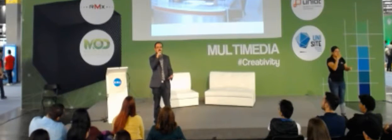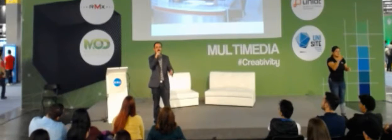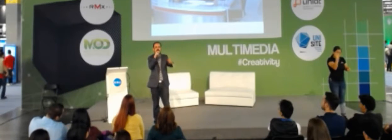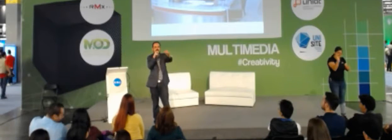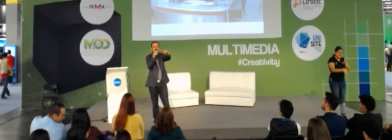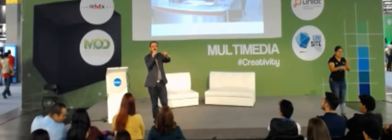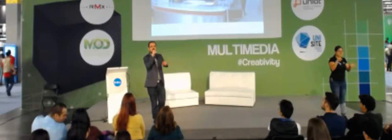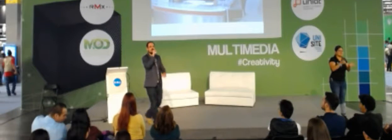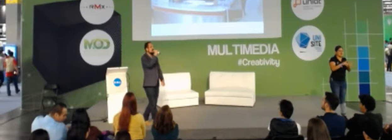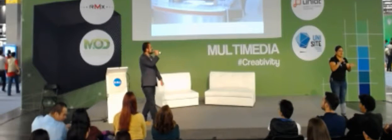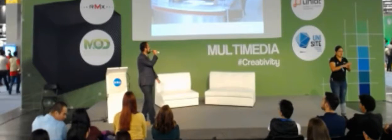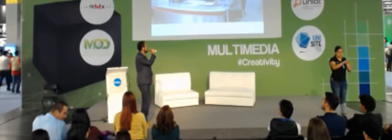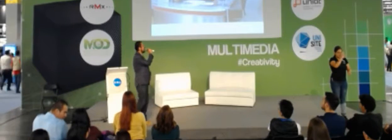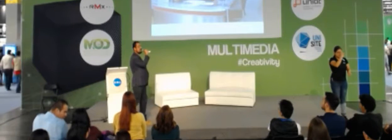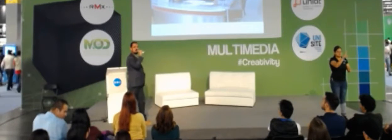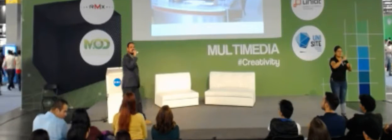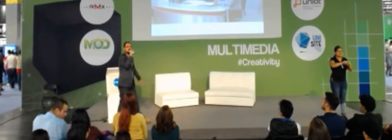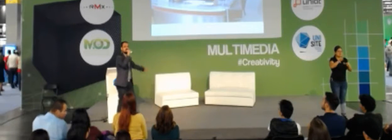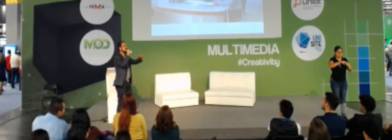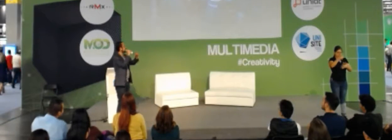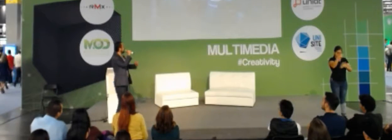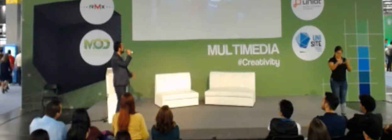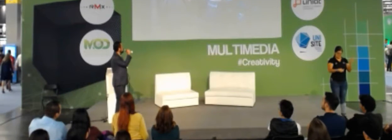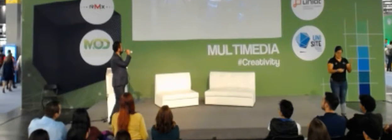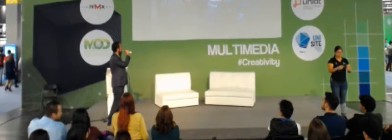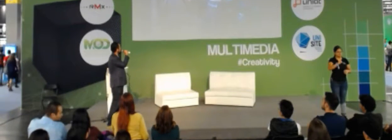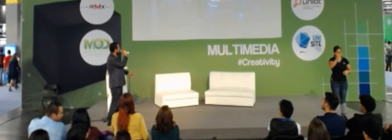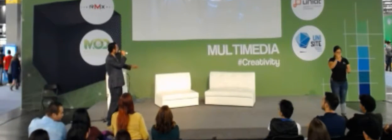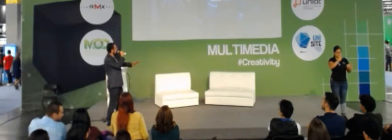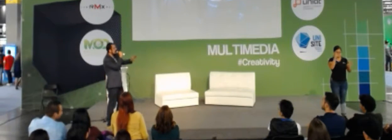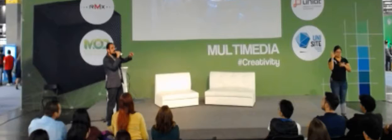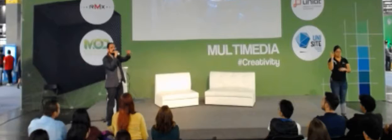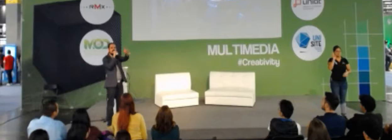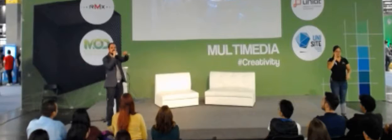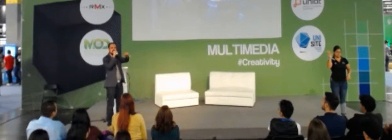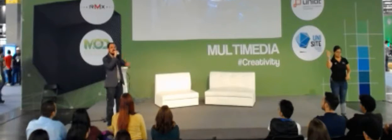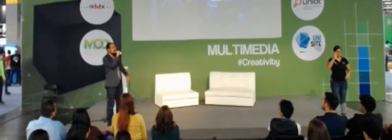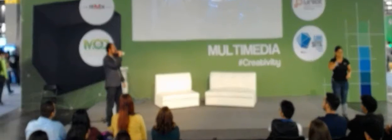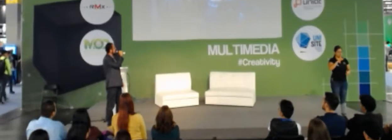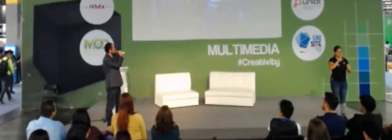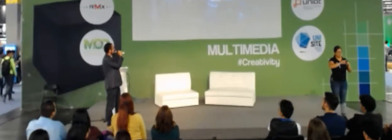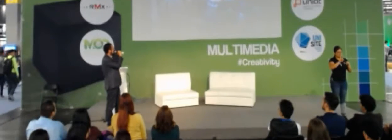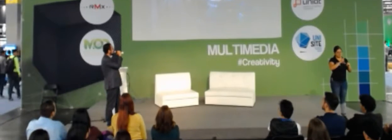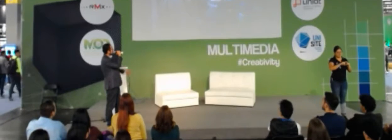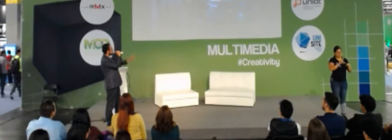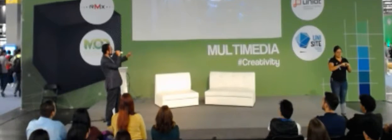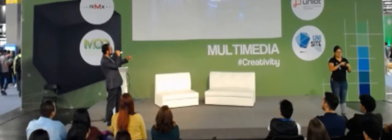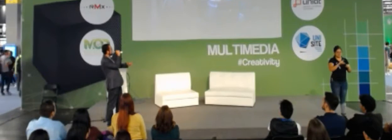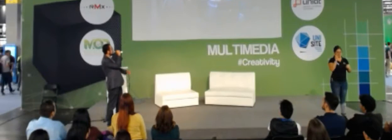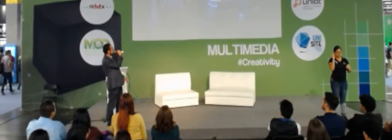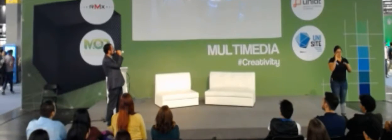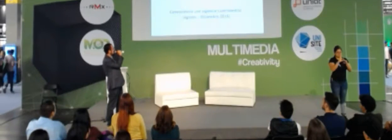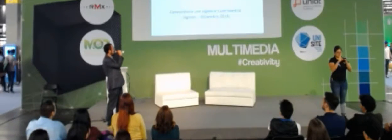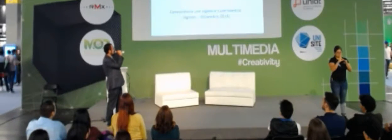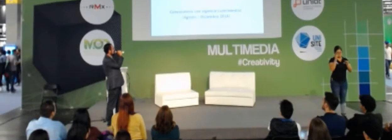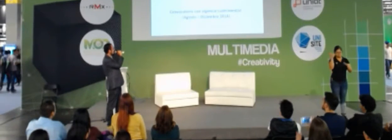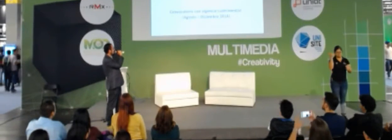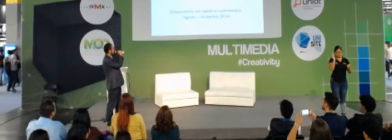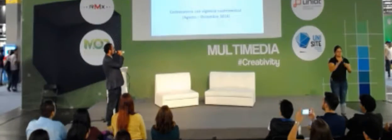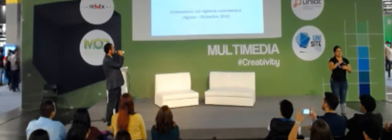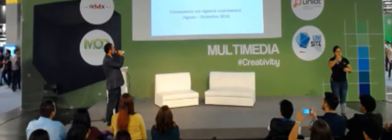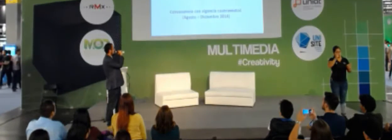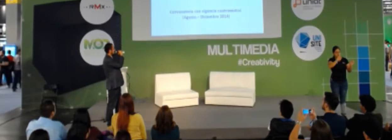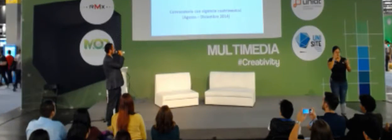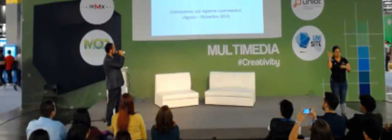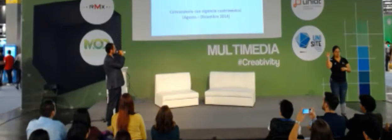los humanos. Vamos a la siguiente, por favor. Y bueno, ahí tenemos varios acercamientos. Vamos a la siguiente, con medios